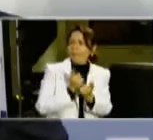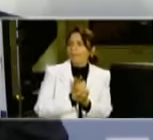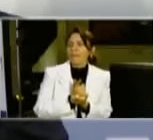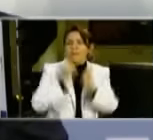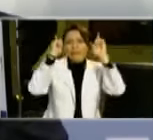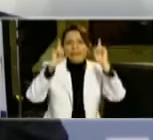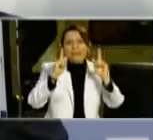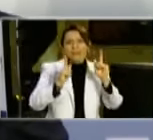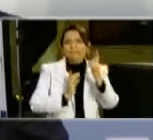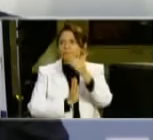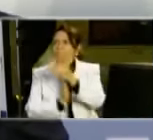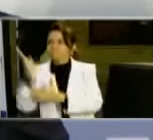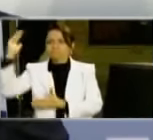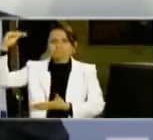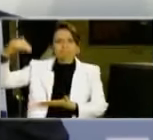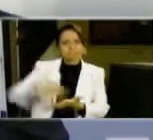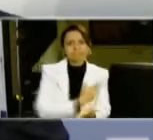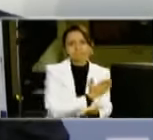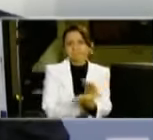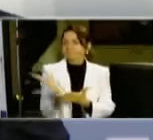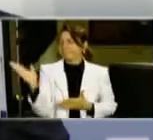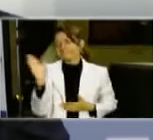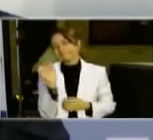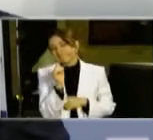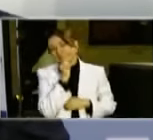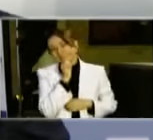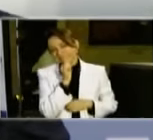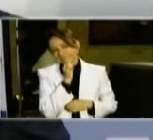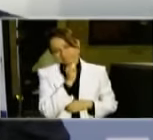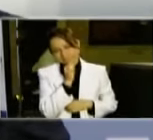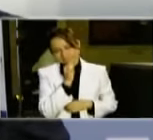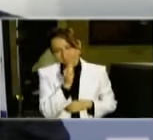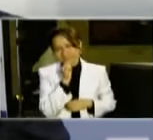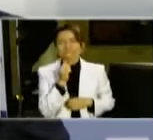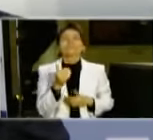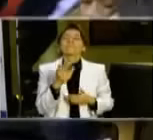un obstáculo para la integración. En segundo lugar, los